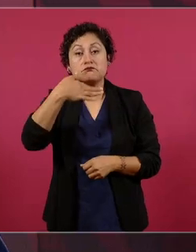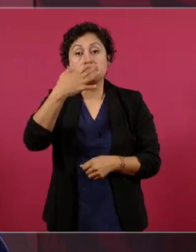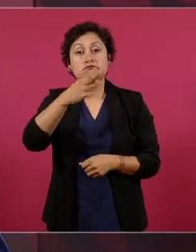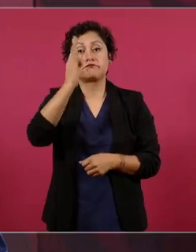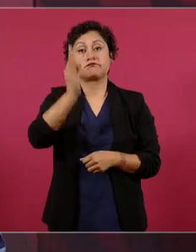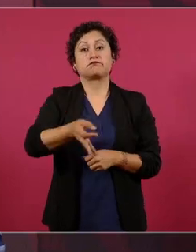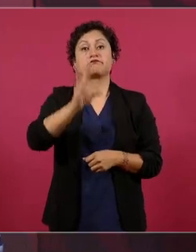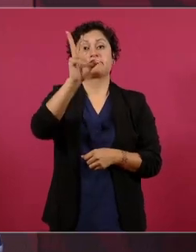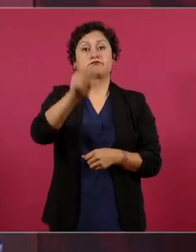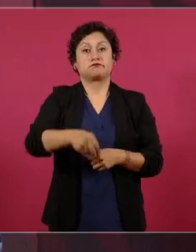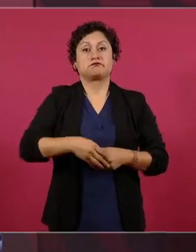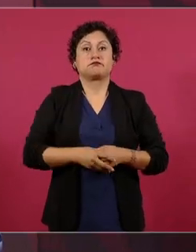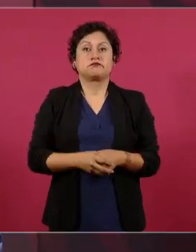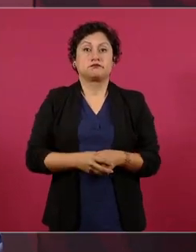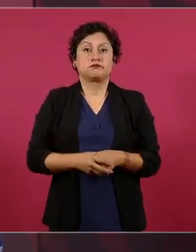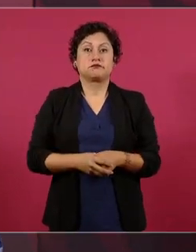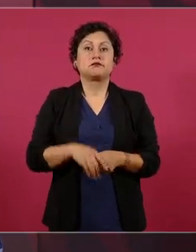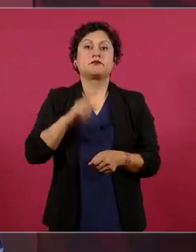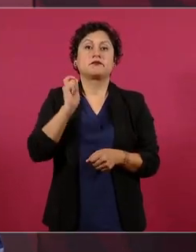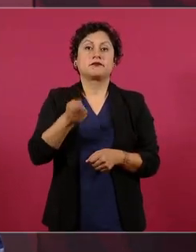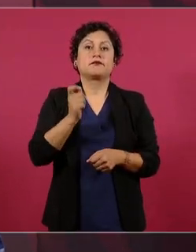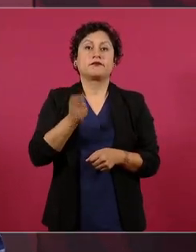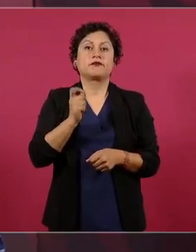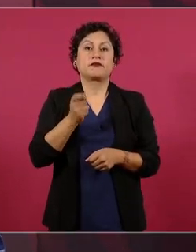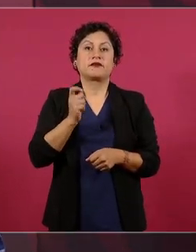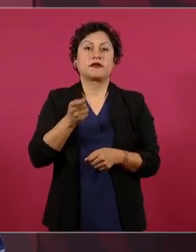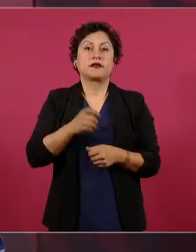ni arriba, ni abajo, ni a los lados.